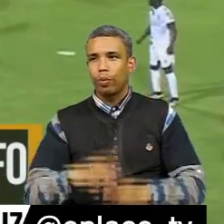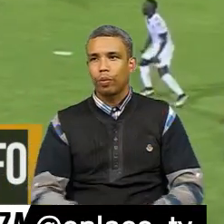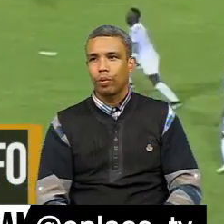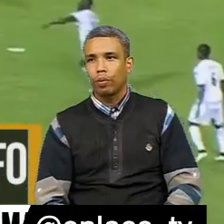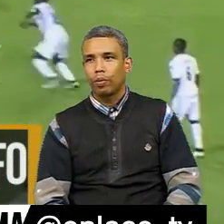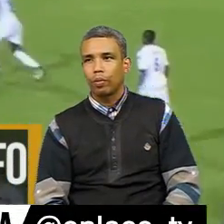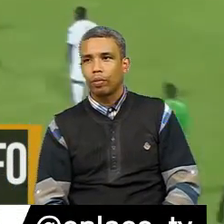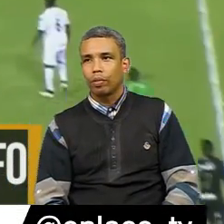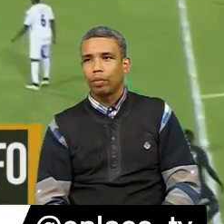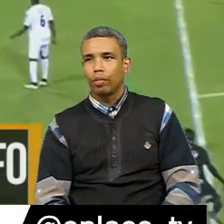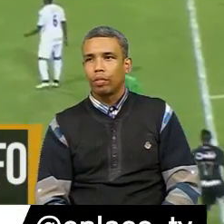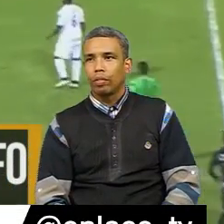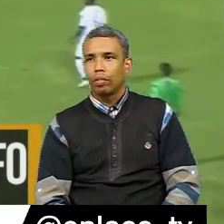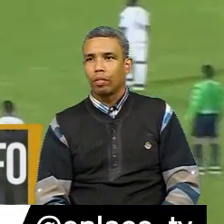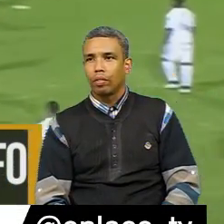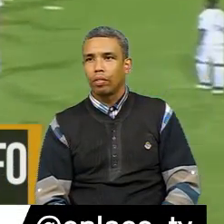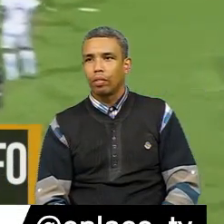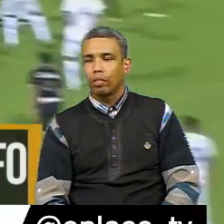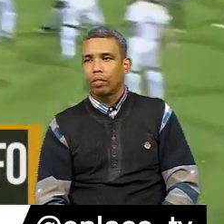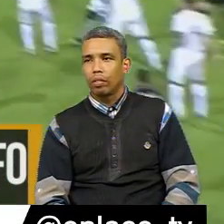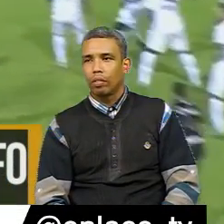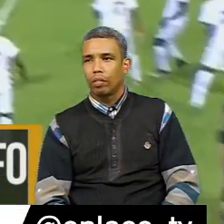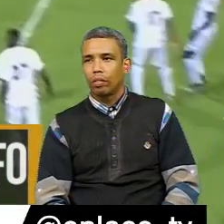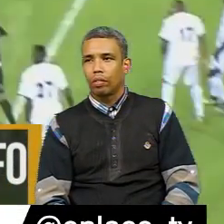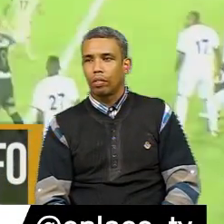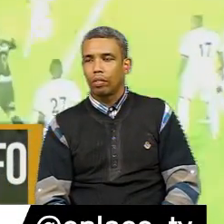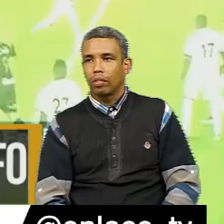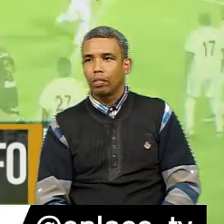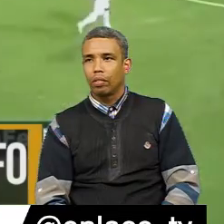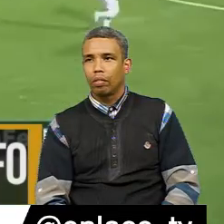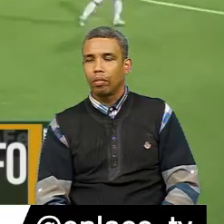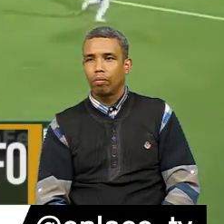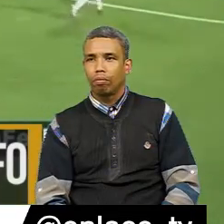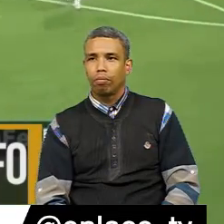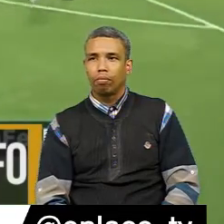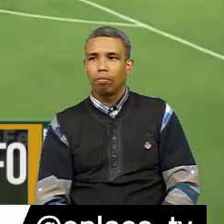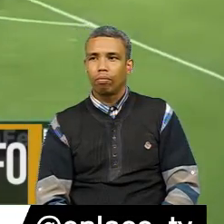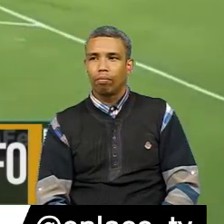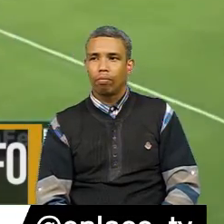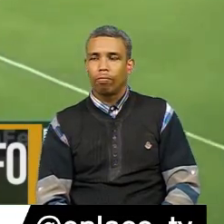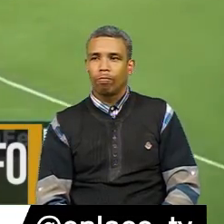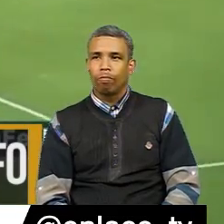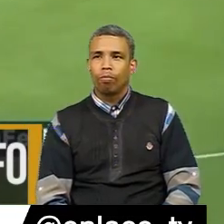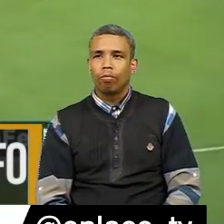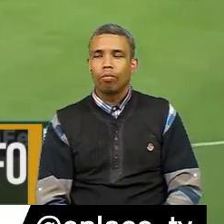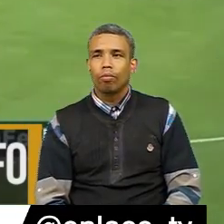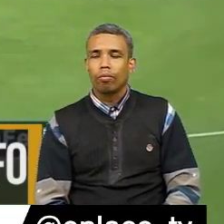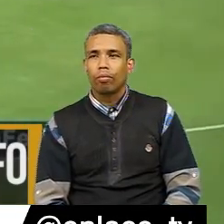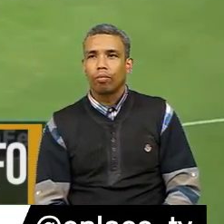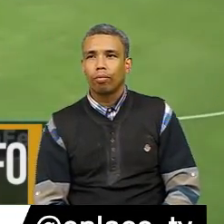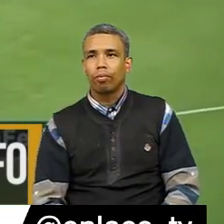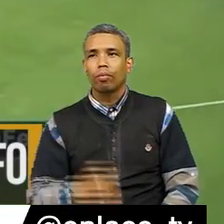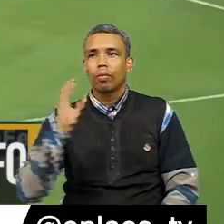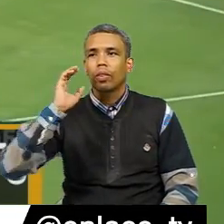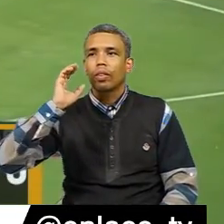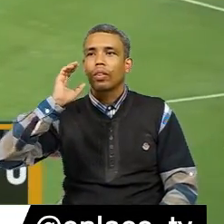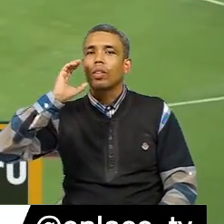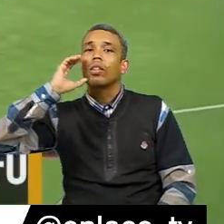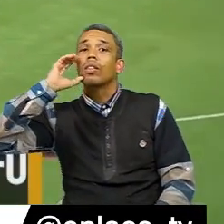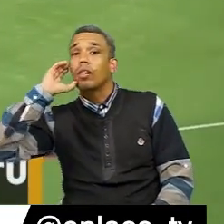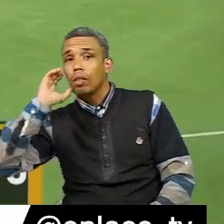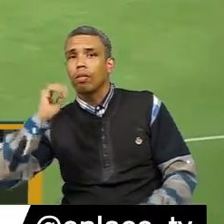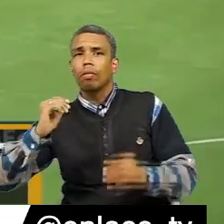y Daniel que la aprovecha sin dejarla caer, y es el 1. Con este resultado 2-1, Once Caldas quedó tercero en la tabla